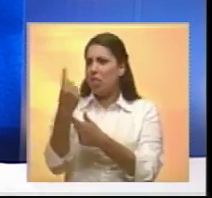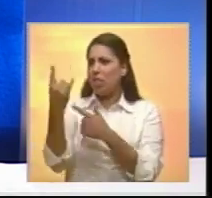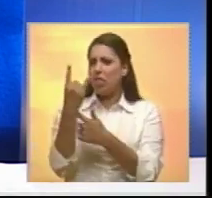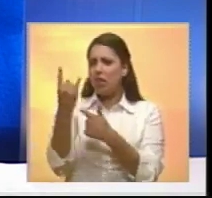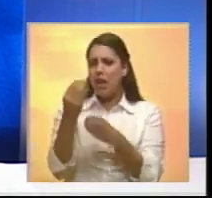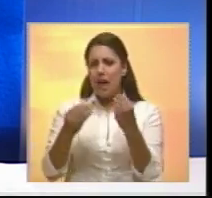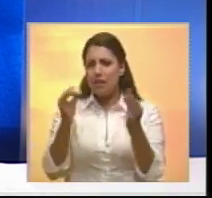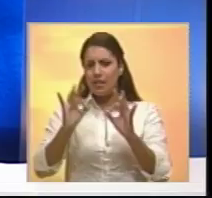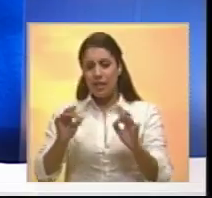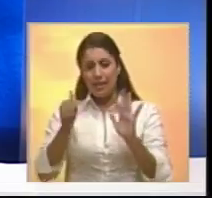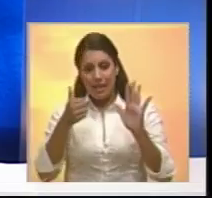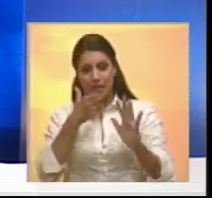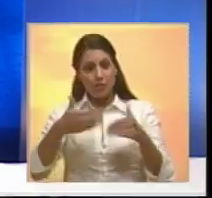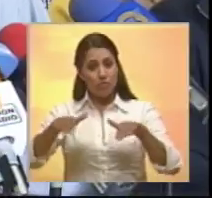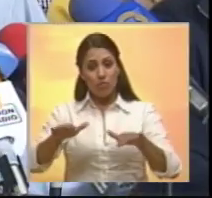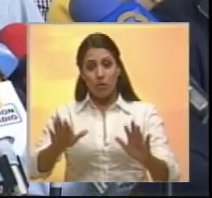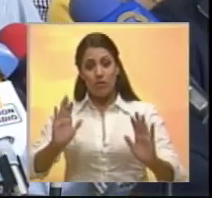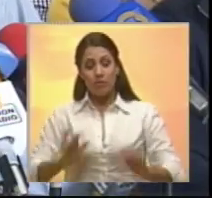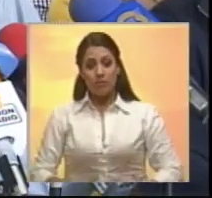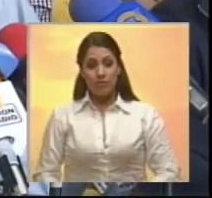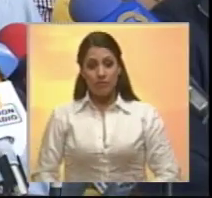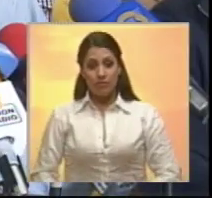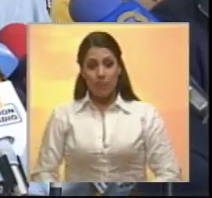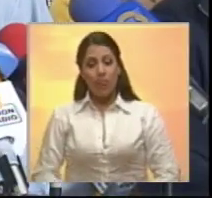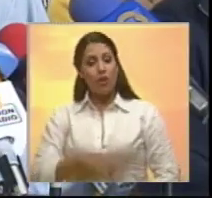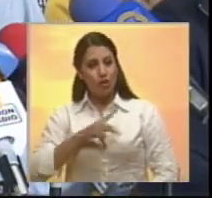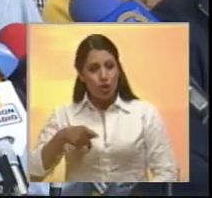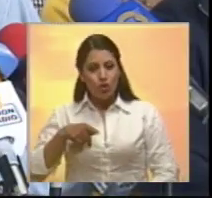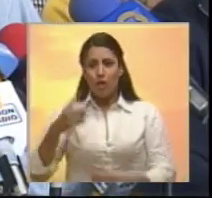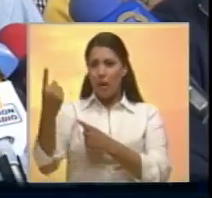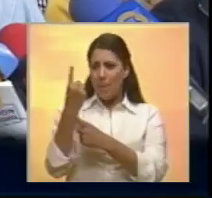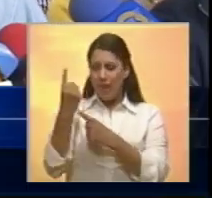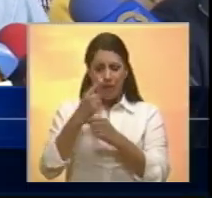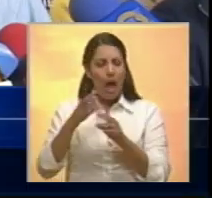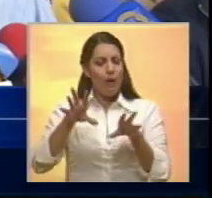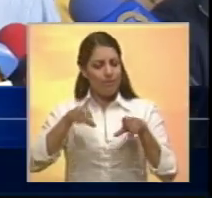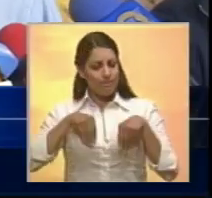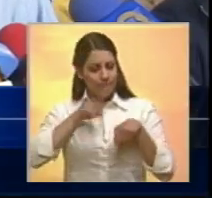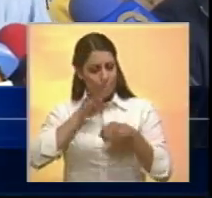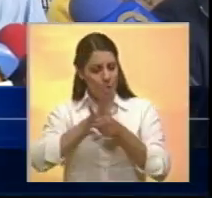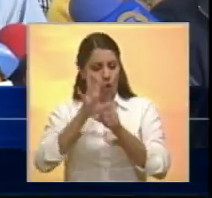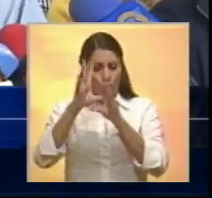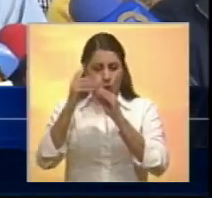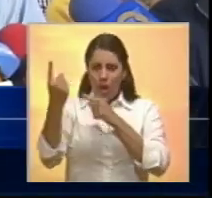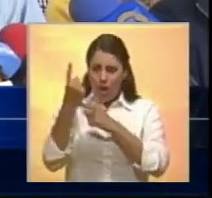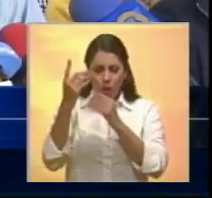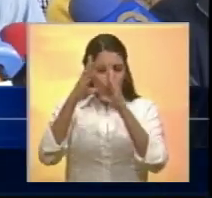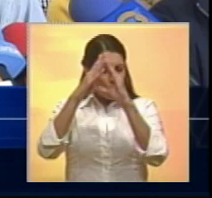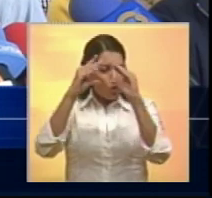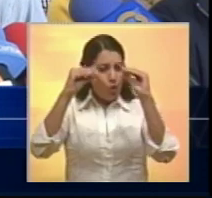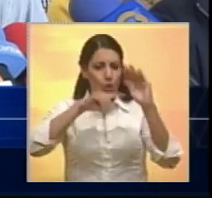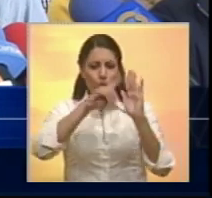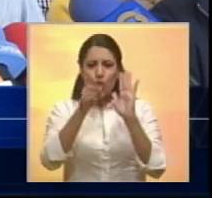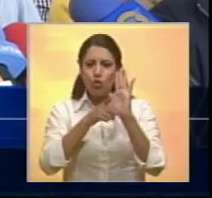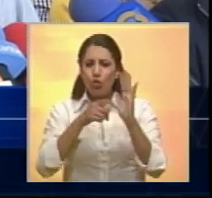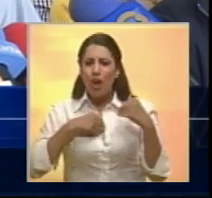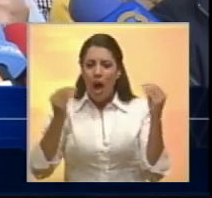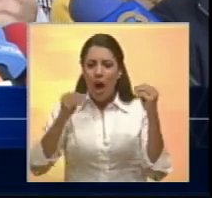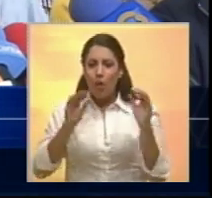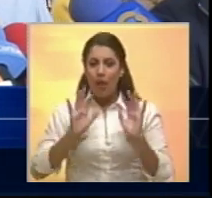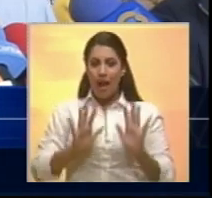el próximo 6 de diciembre. Hemos cumplido con todo lo que acordamos